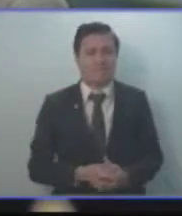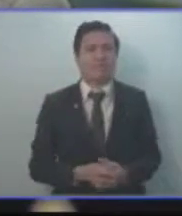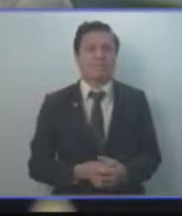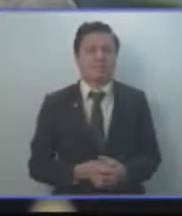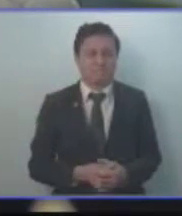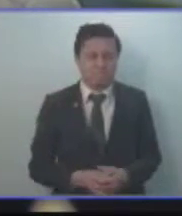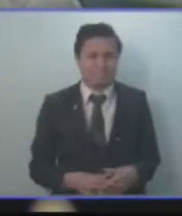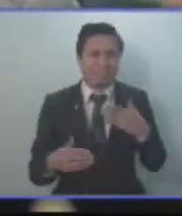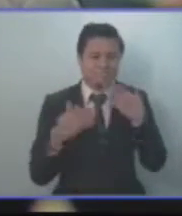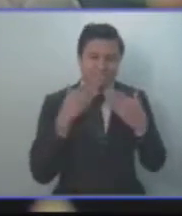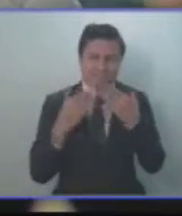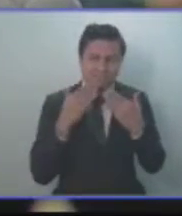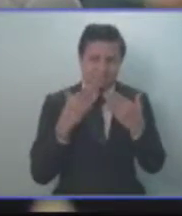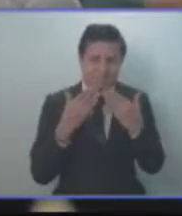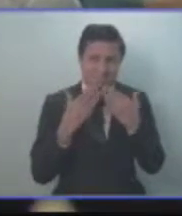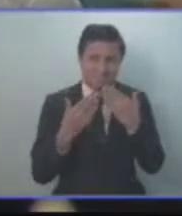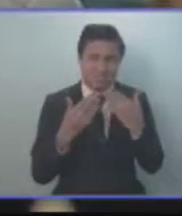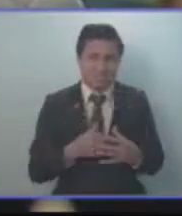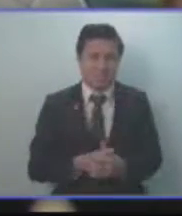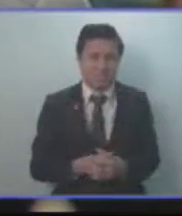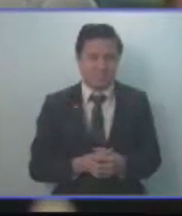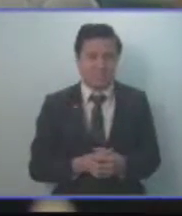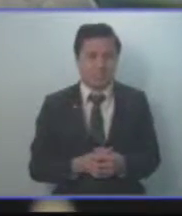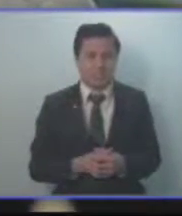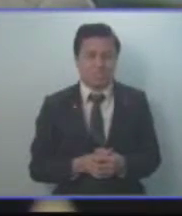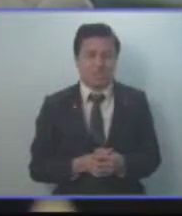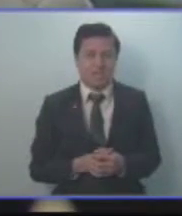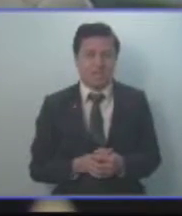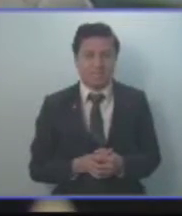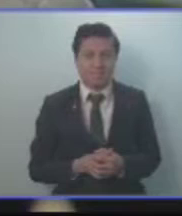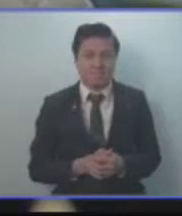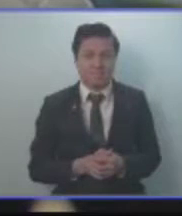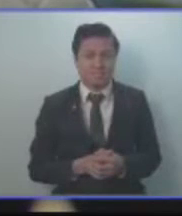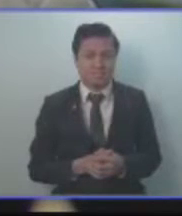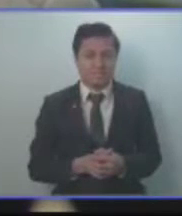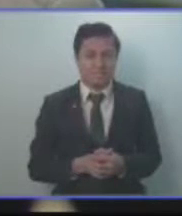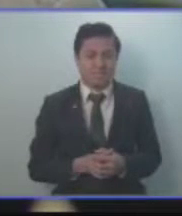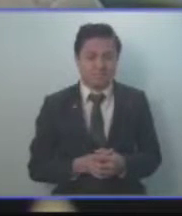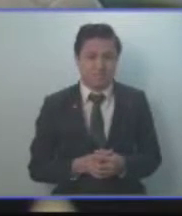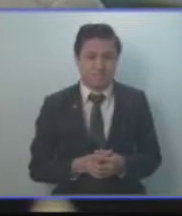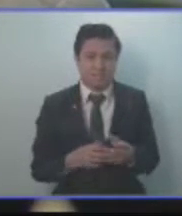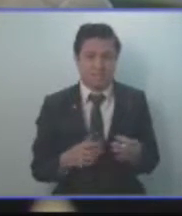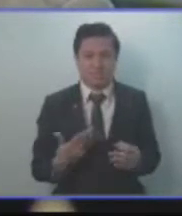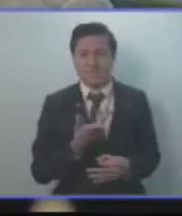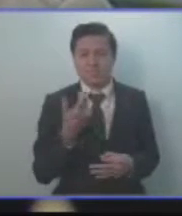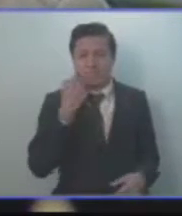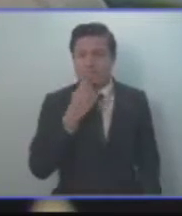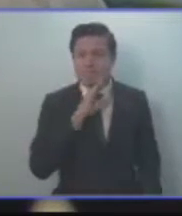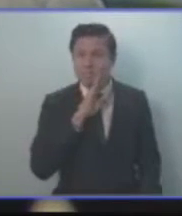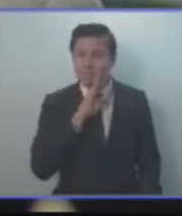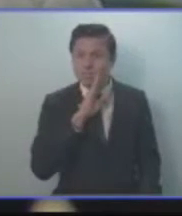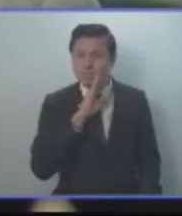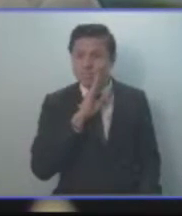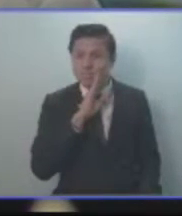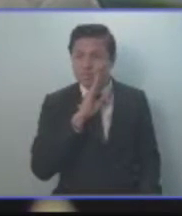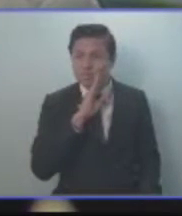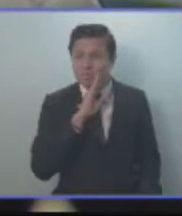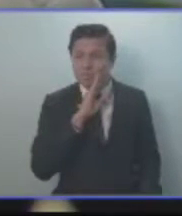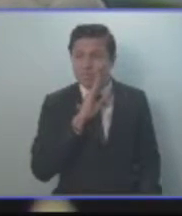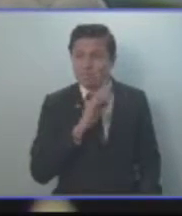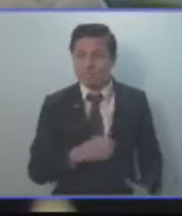describiendo? Y que todos sabemos que sí es grave. Es en ese sentido que